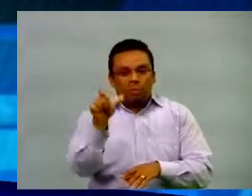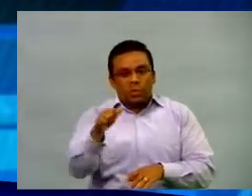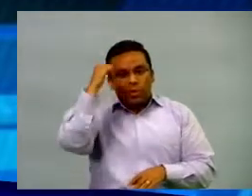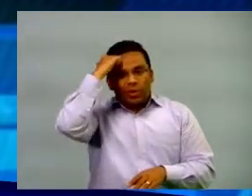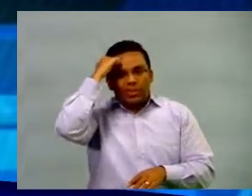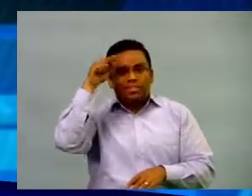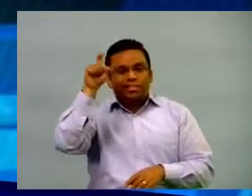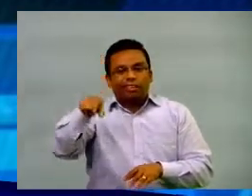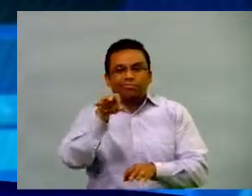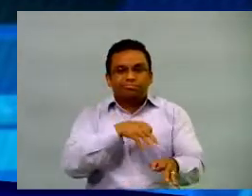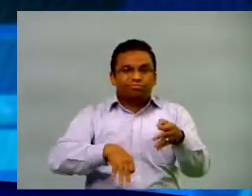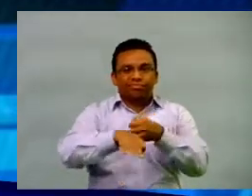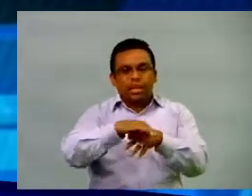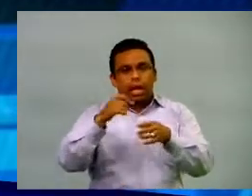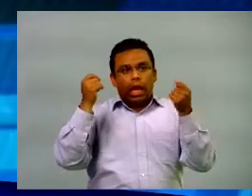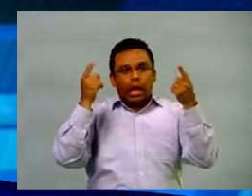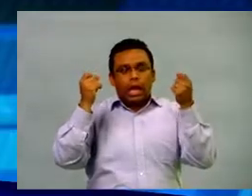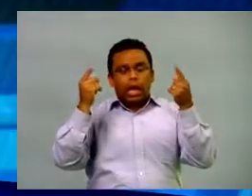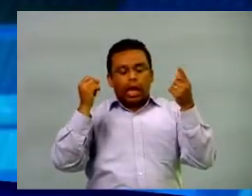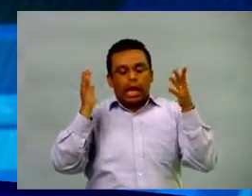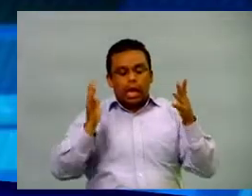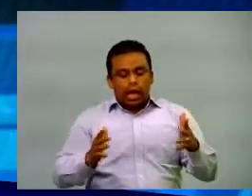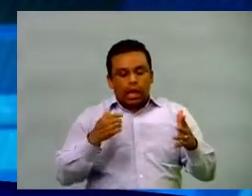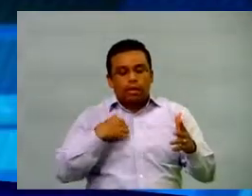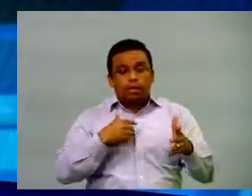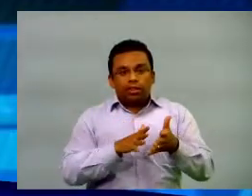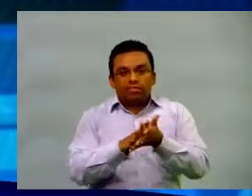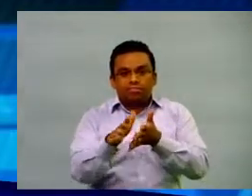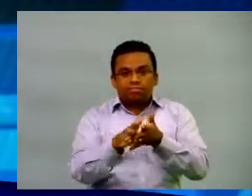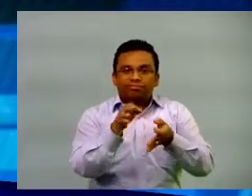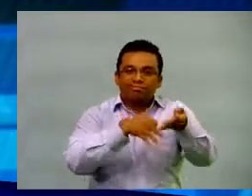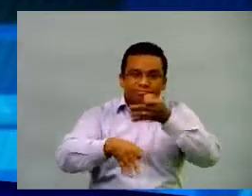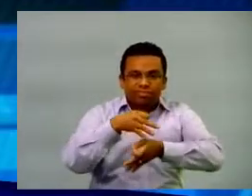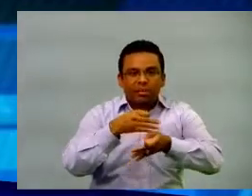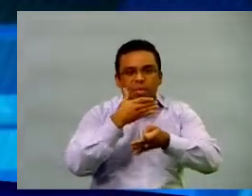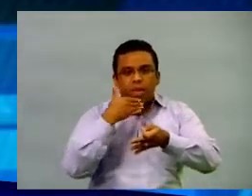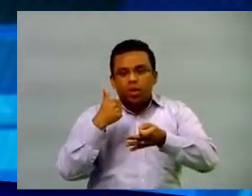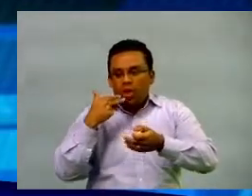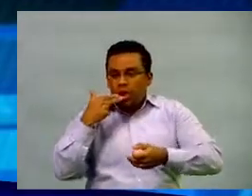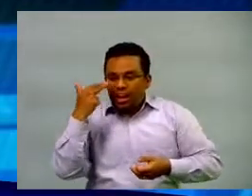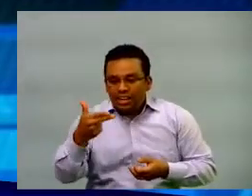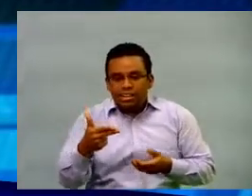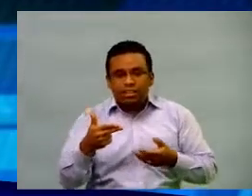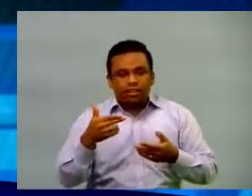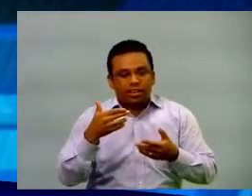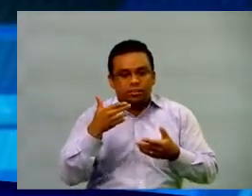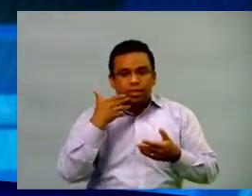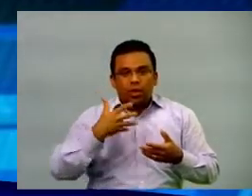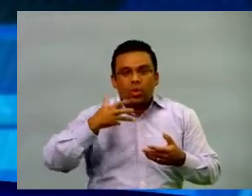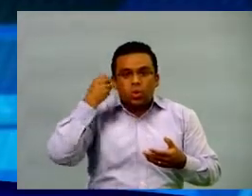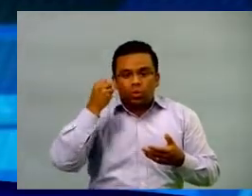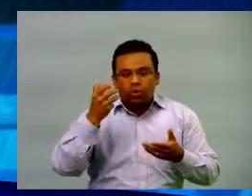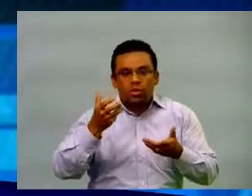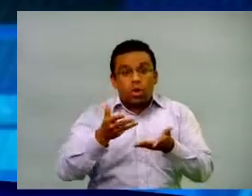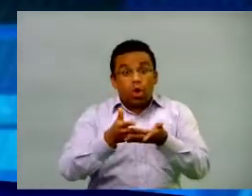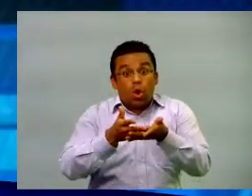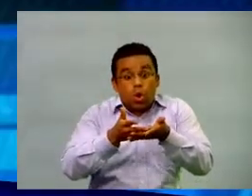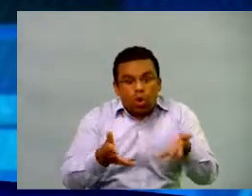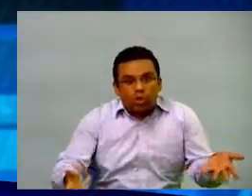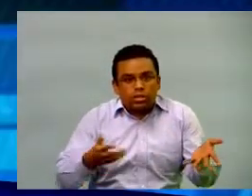de contenidos para buscar narrativas, historias que, digamos, recreen sobre todo una